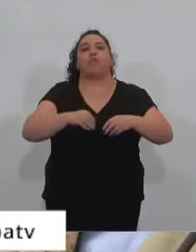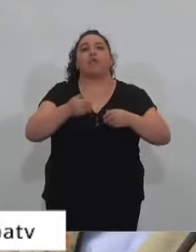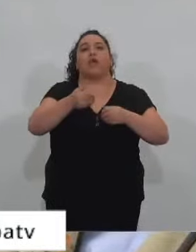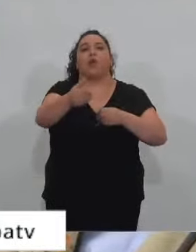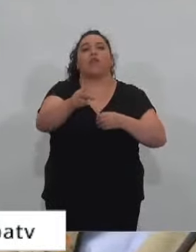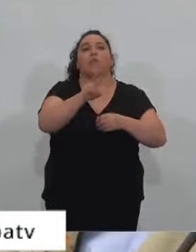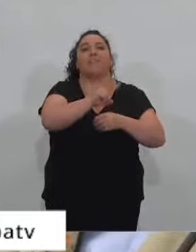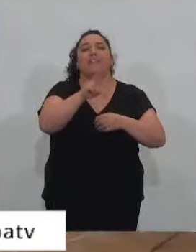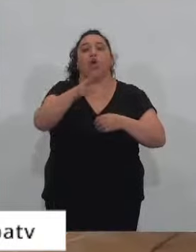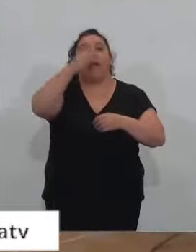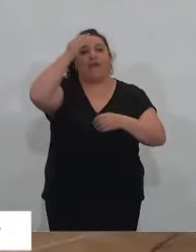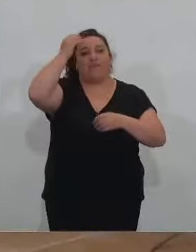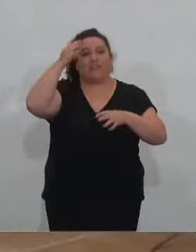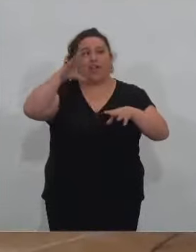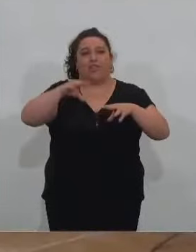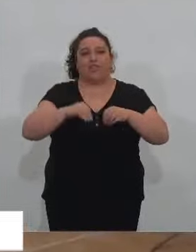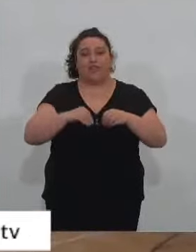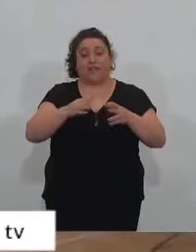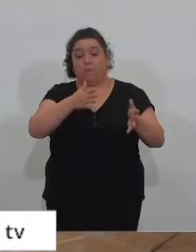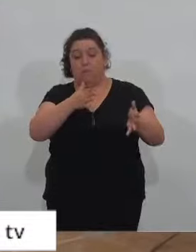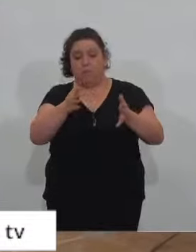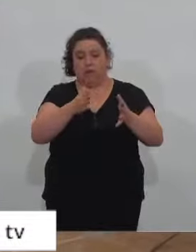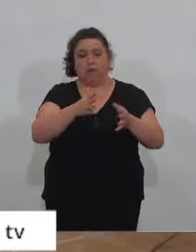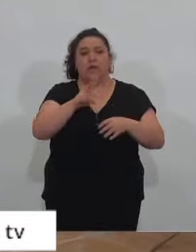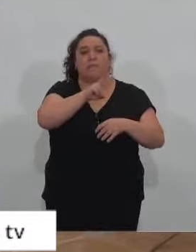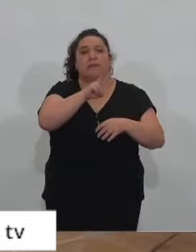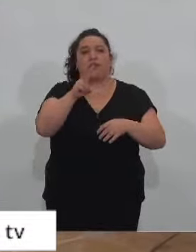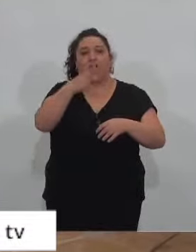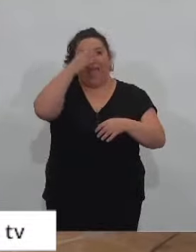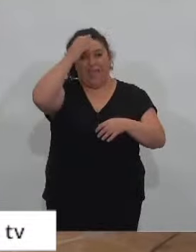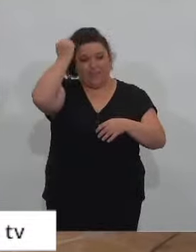22 de abril nos aceptan a nosotros el iniciar las obras.